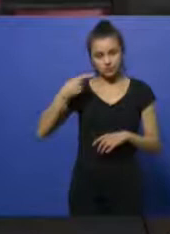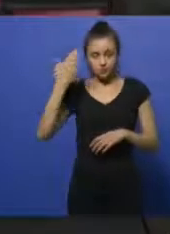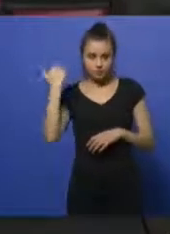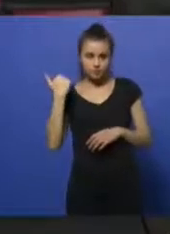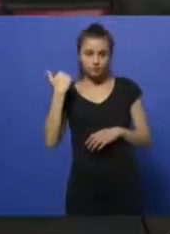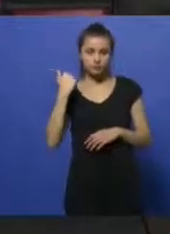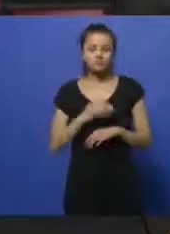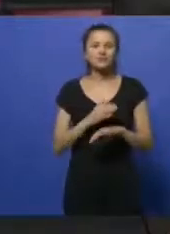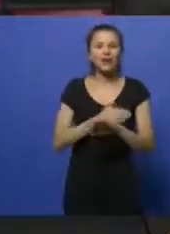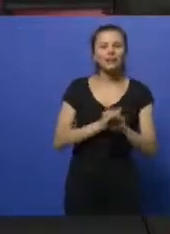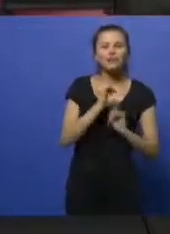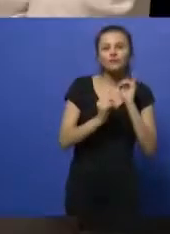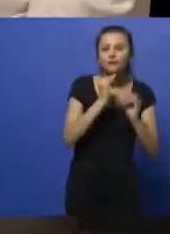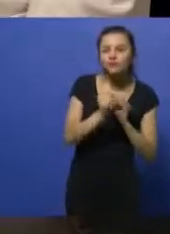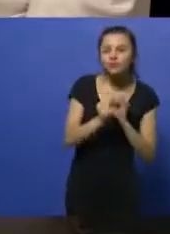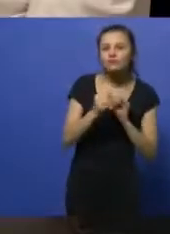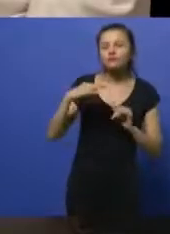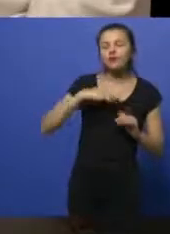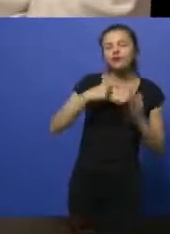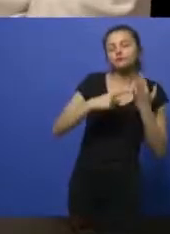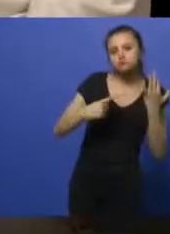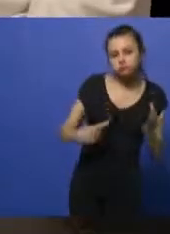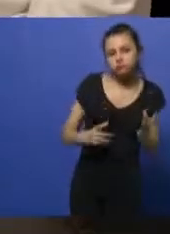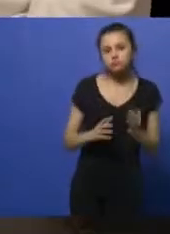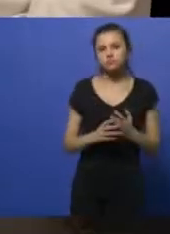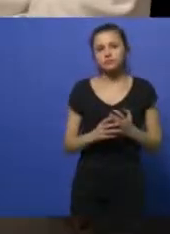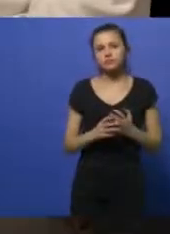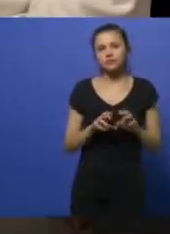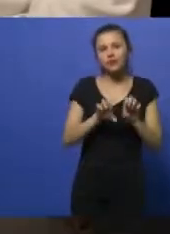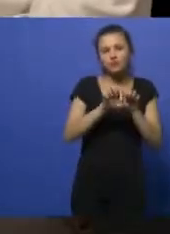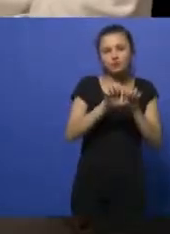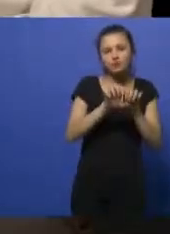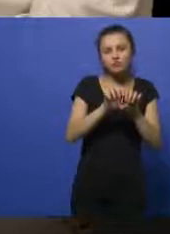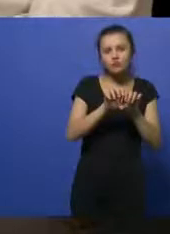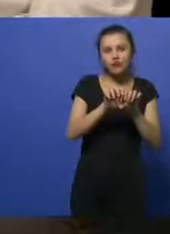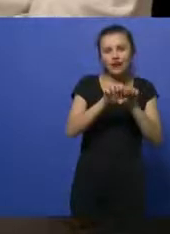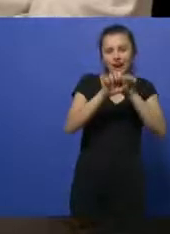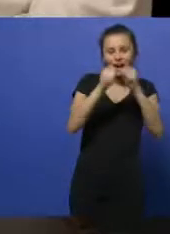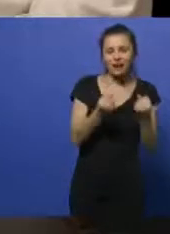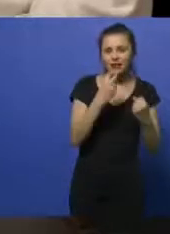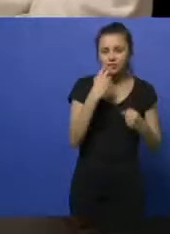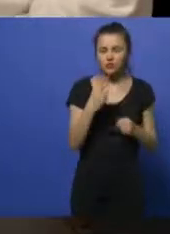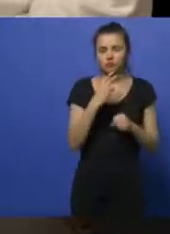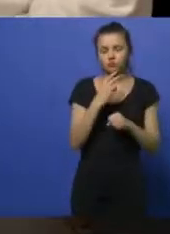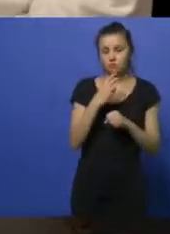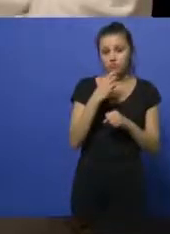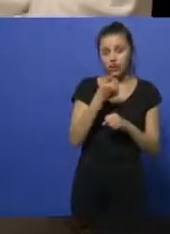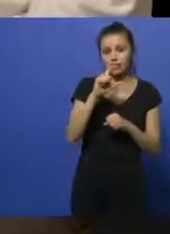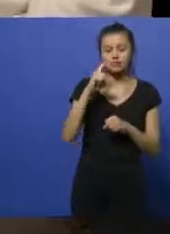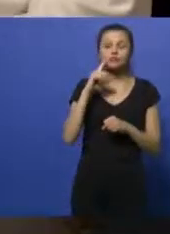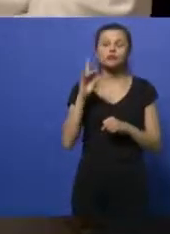contaba Jorge, que por ahí faltaba materia prima, se había roto una de las plantas de ácido nítrico en Río Tercero